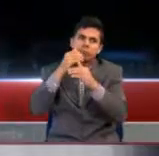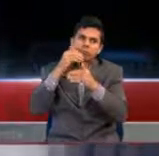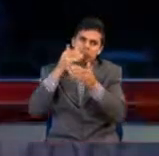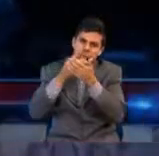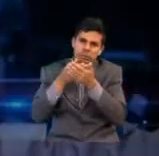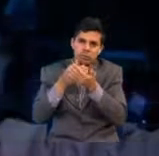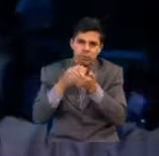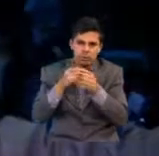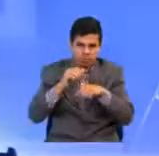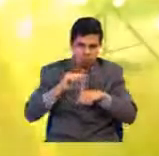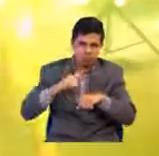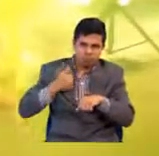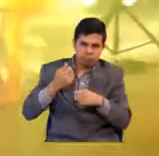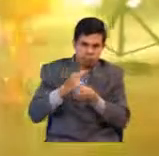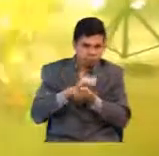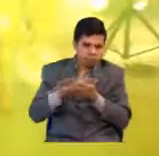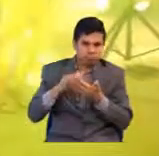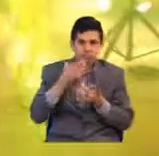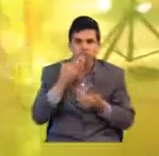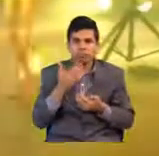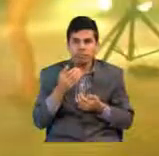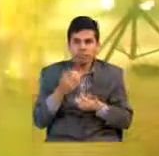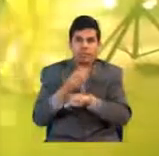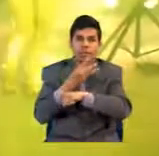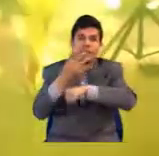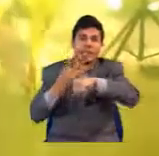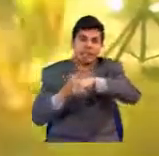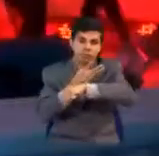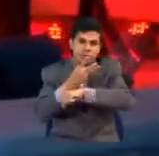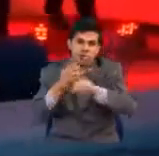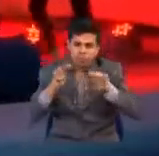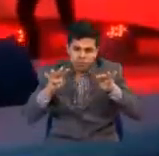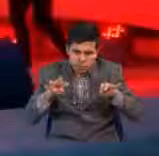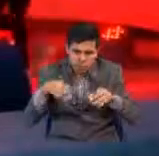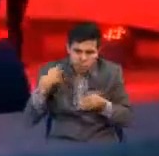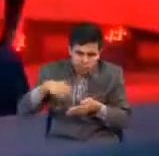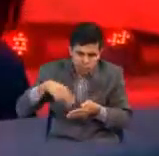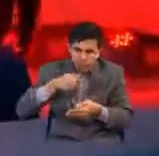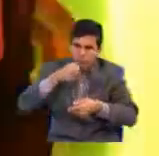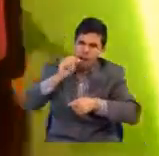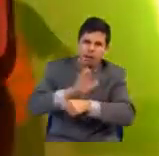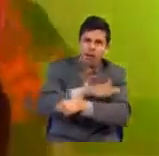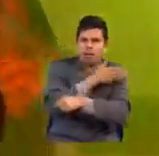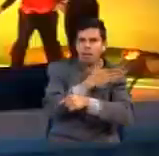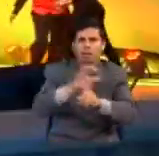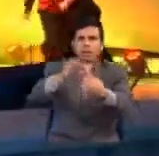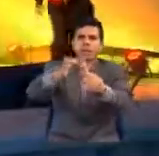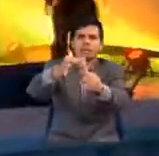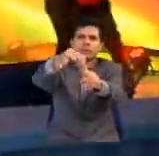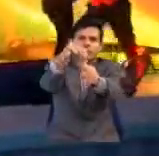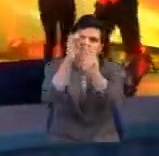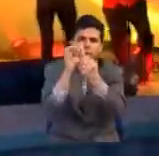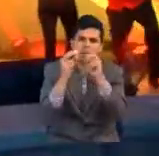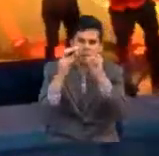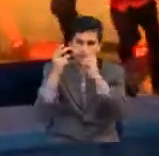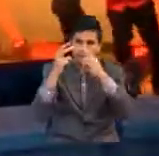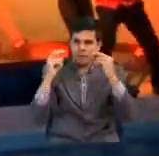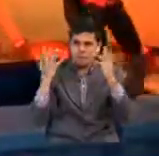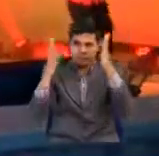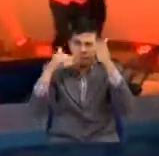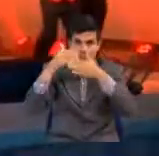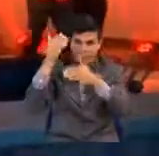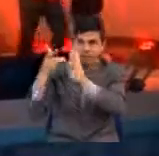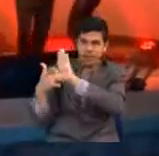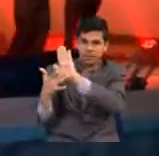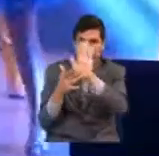por hacer este espacio gratis. 3 horas de salsa en vivo, durante las cuales cantantes y bailarines abrieron la feria en este importante